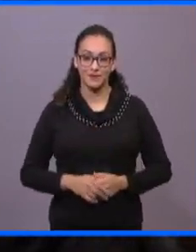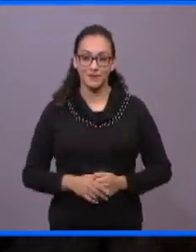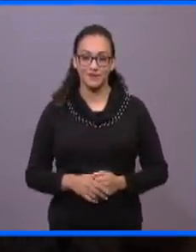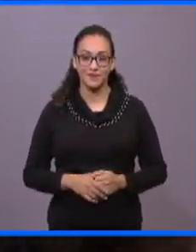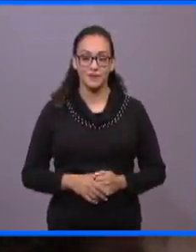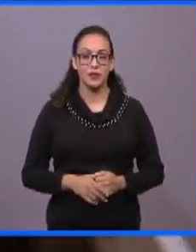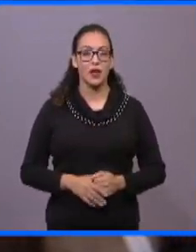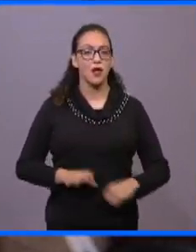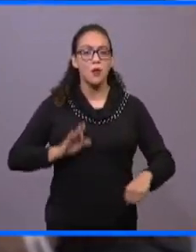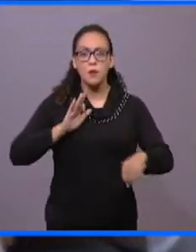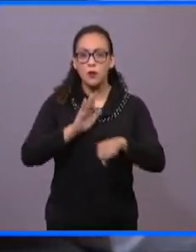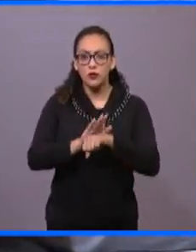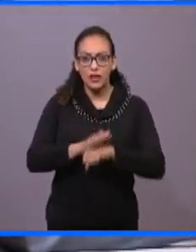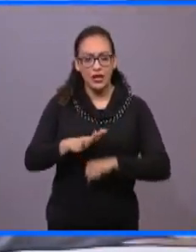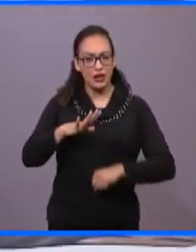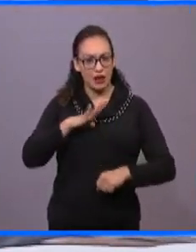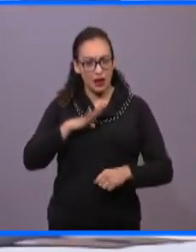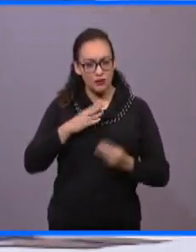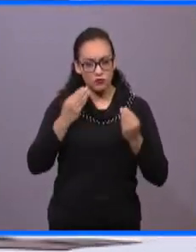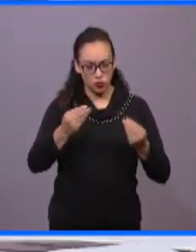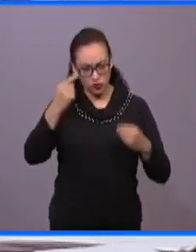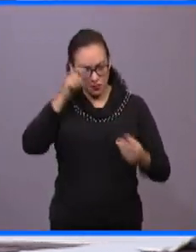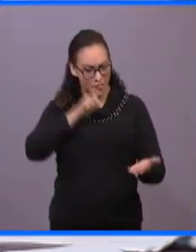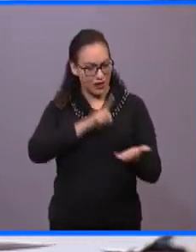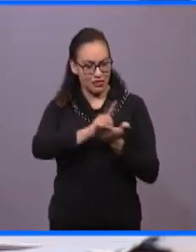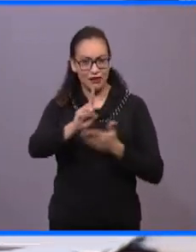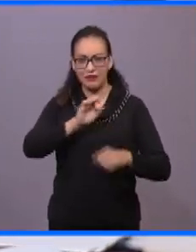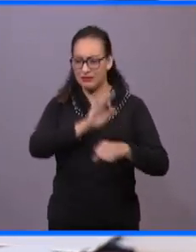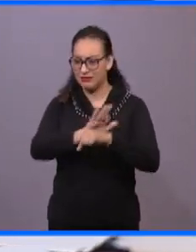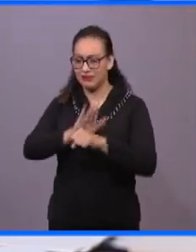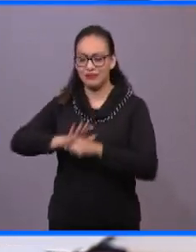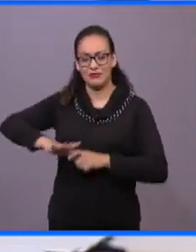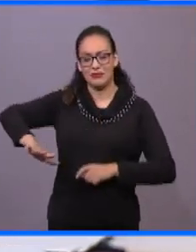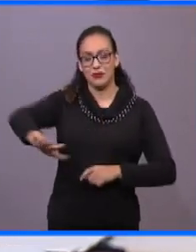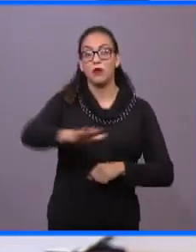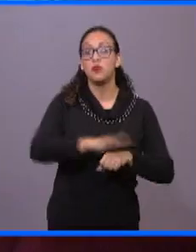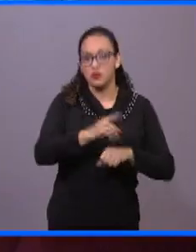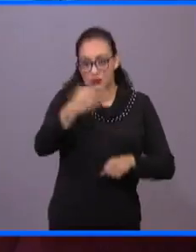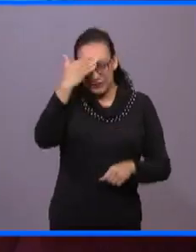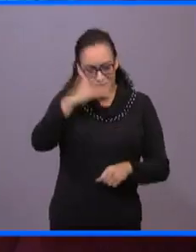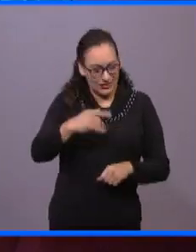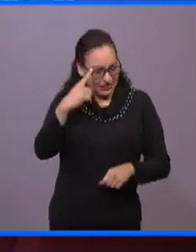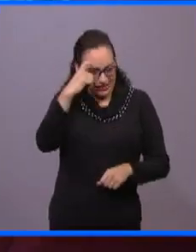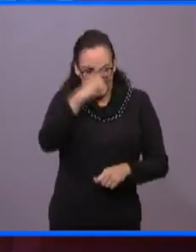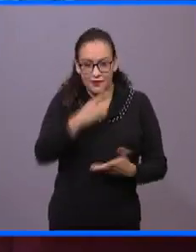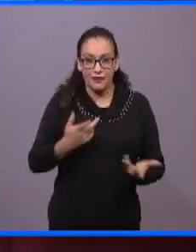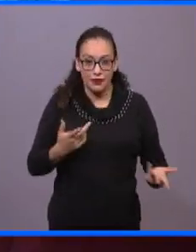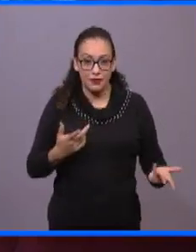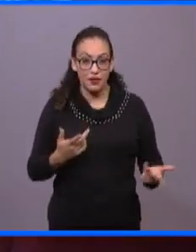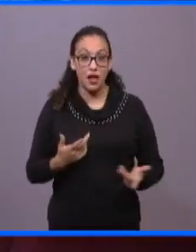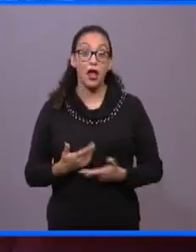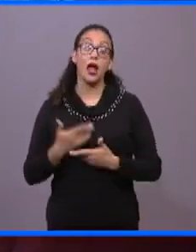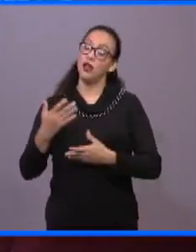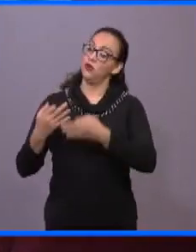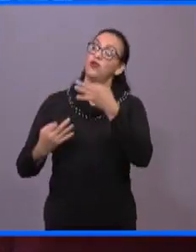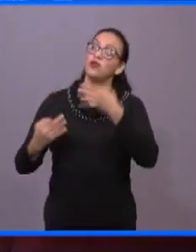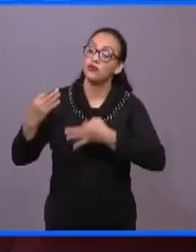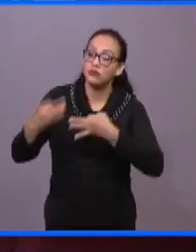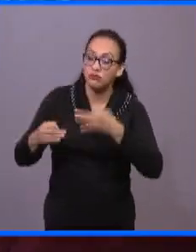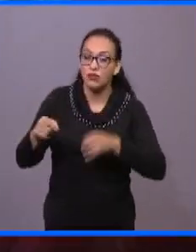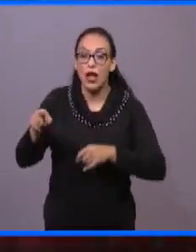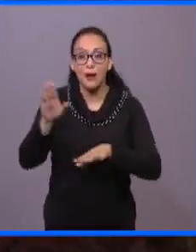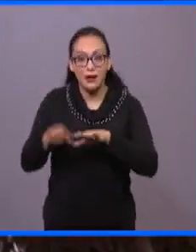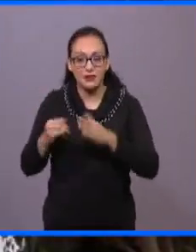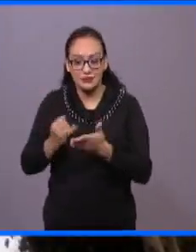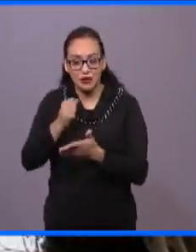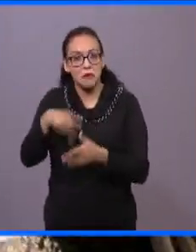Seguir defendiendo los amparos que protegen los derechos en contextos complicados, donde las suspensiones de los tribunales no se